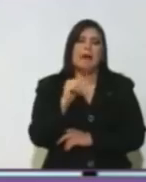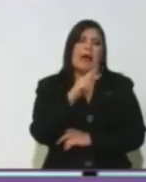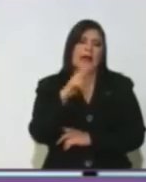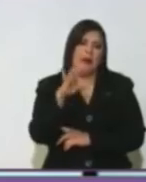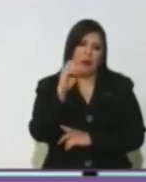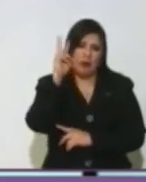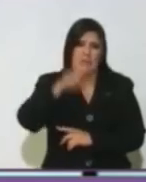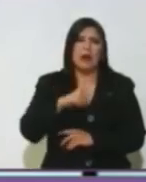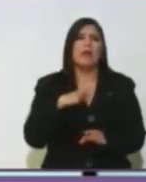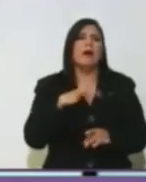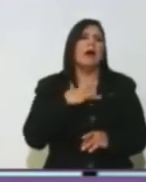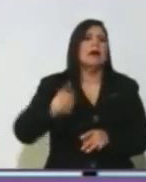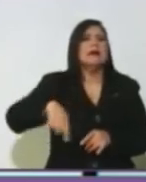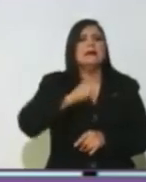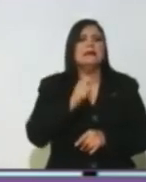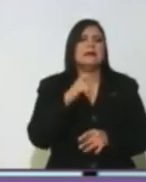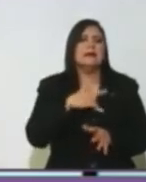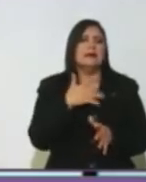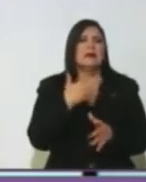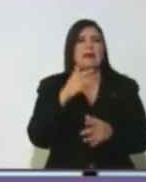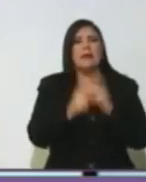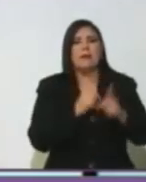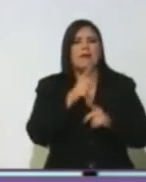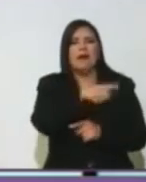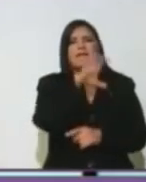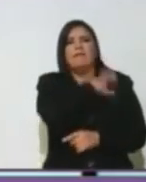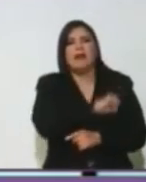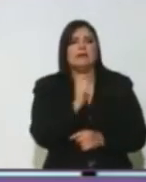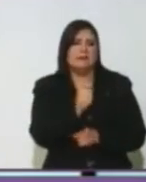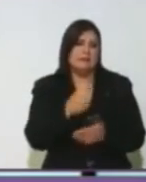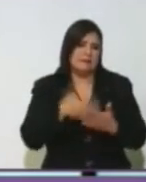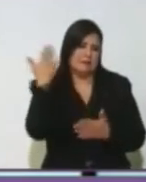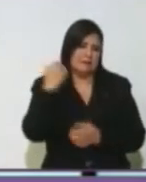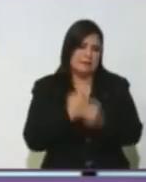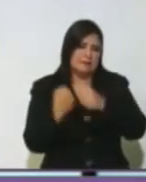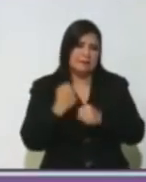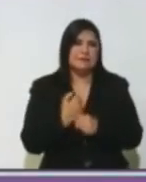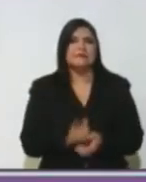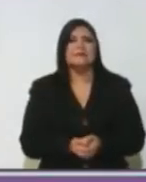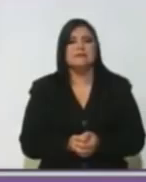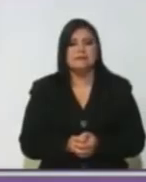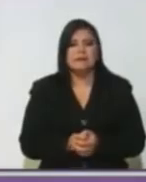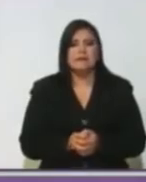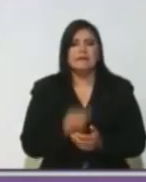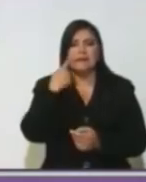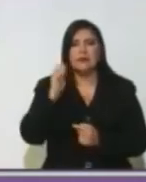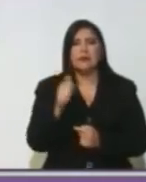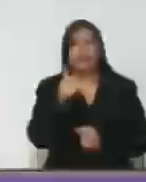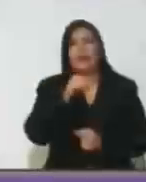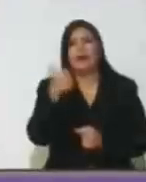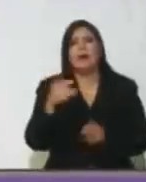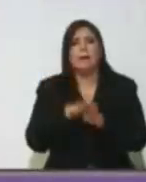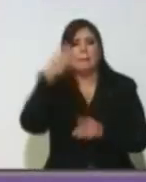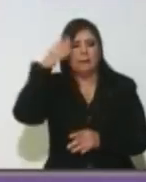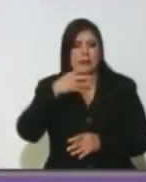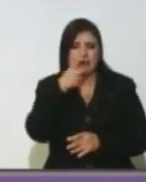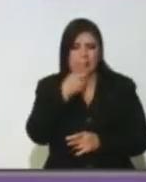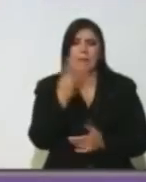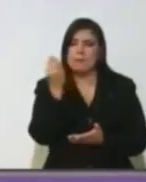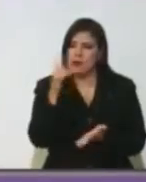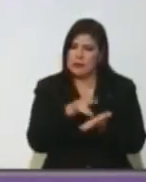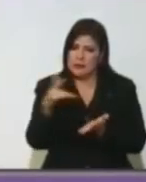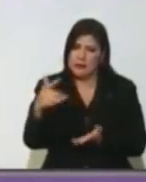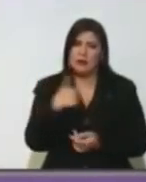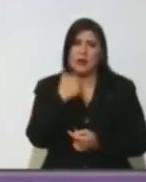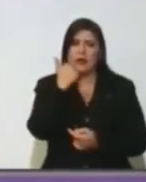favorito durante muchos años gracias 1 con 44 queda el tiempo abonado adelante alejandra barrales muchas gracias quiero